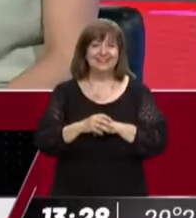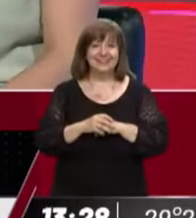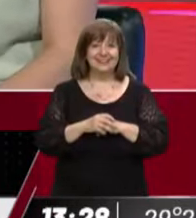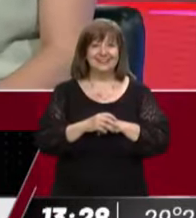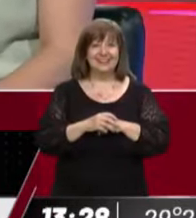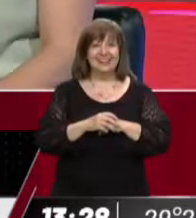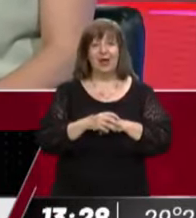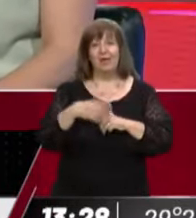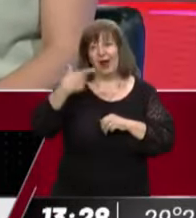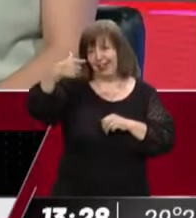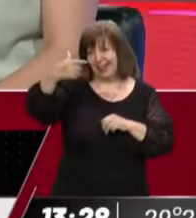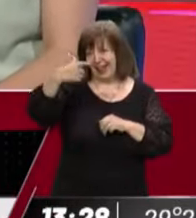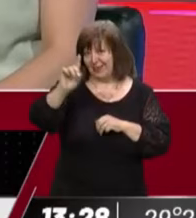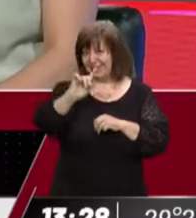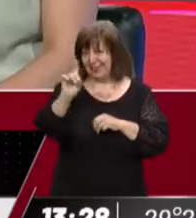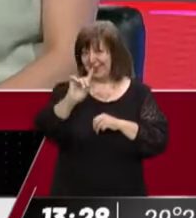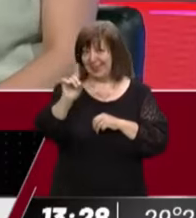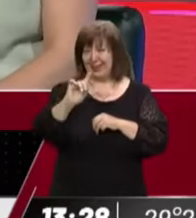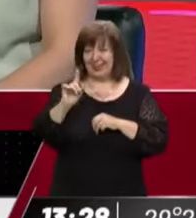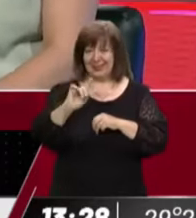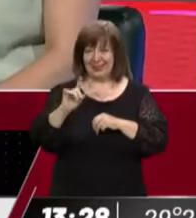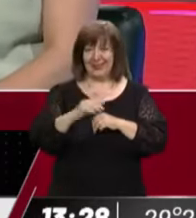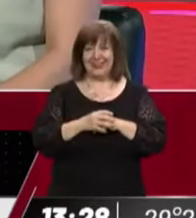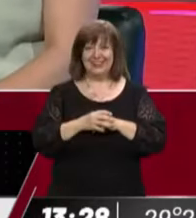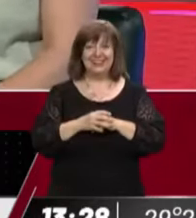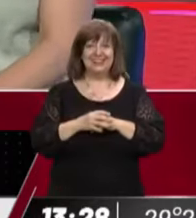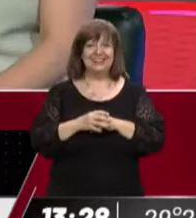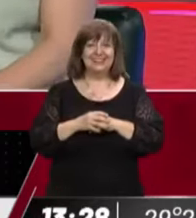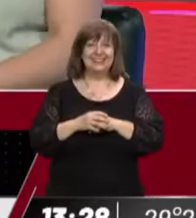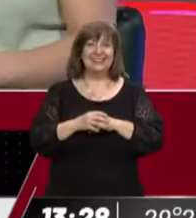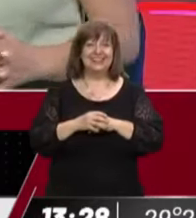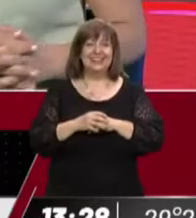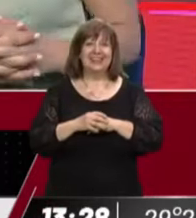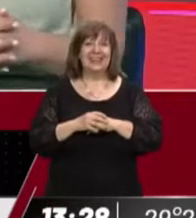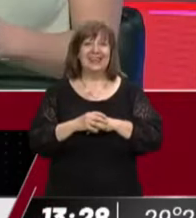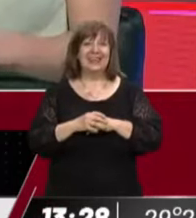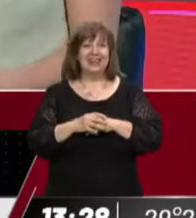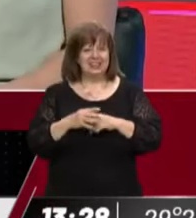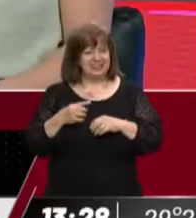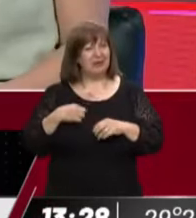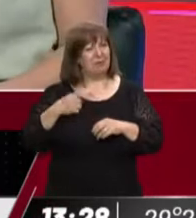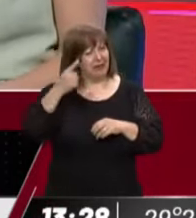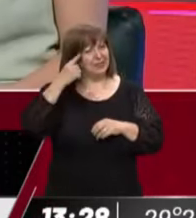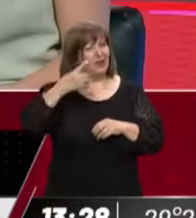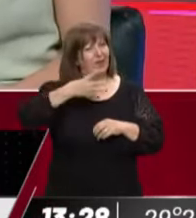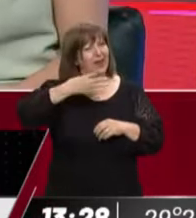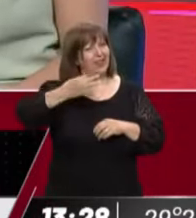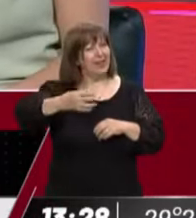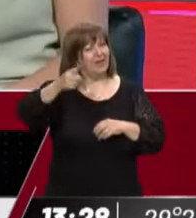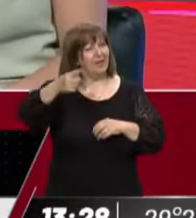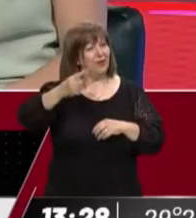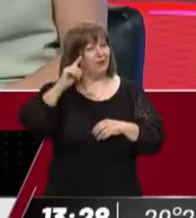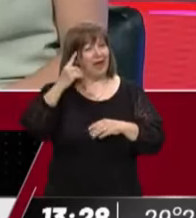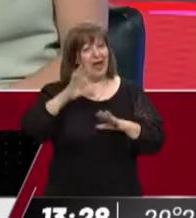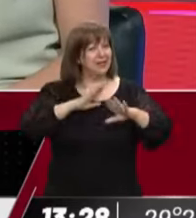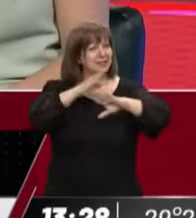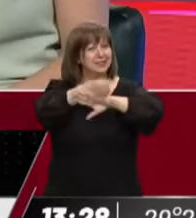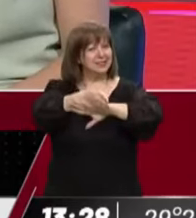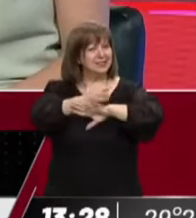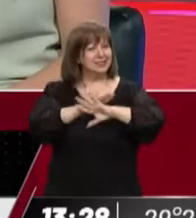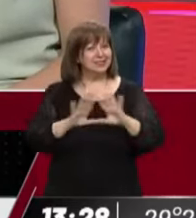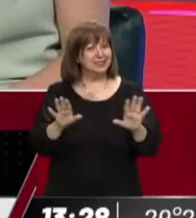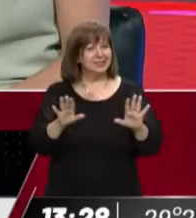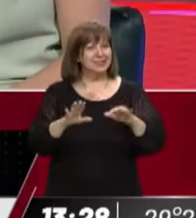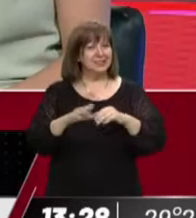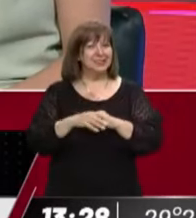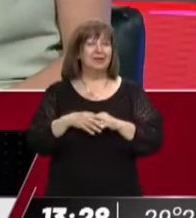pero no lo televis porque no queremos que baje la audiencia total yo te creo que te vas a tirar te creo Gracias Juli eso no